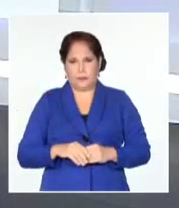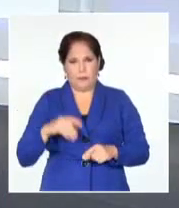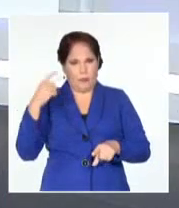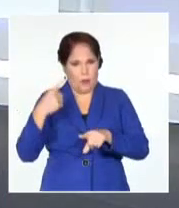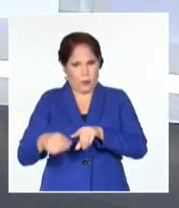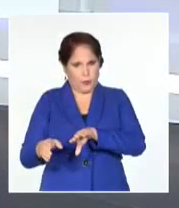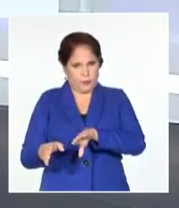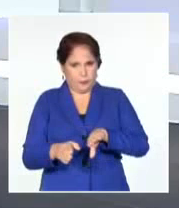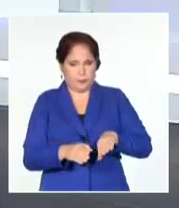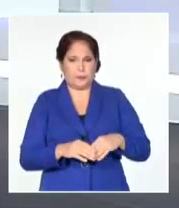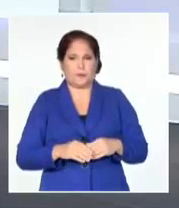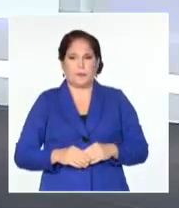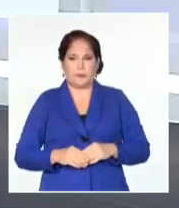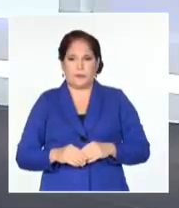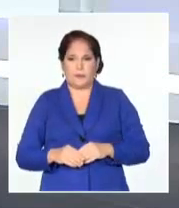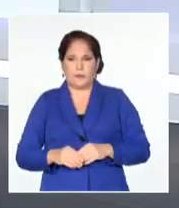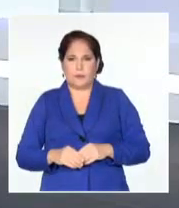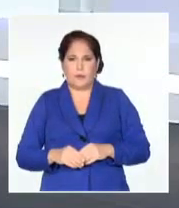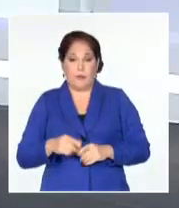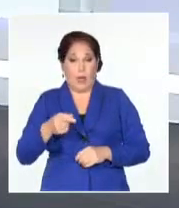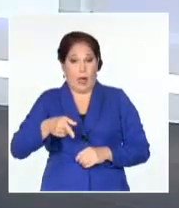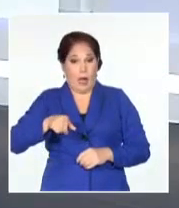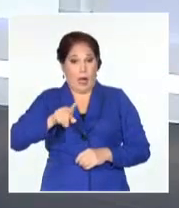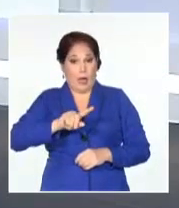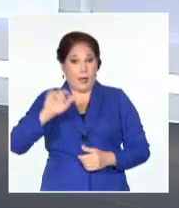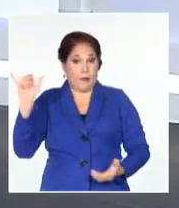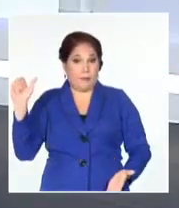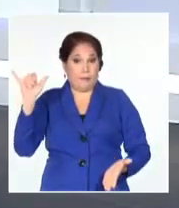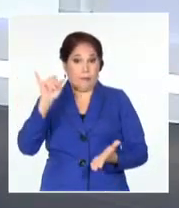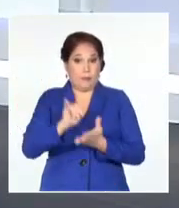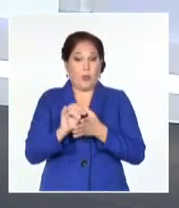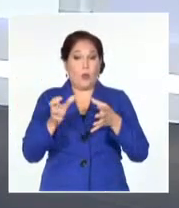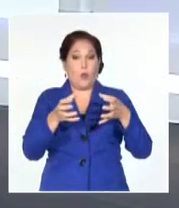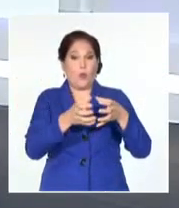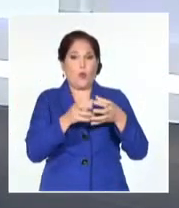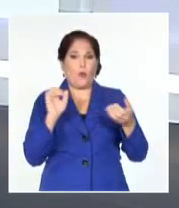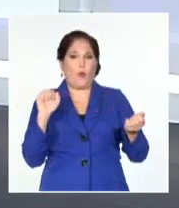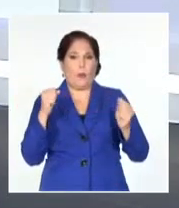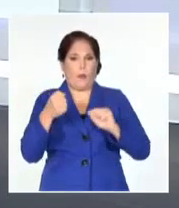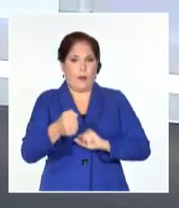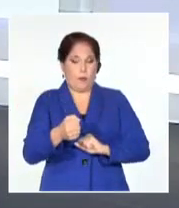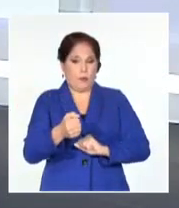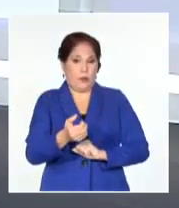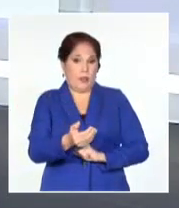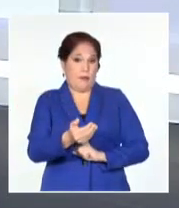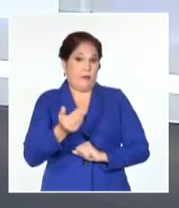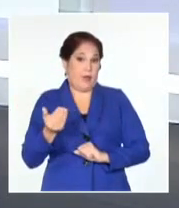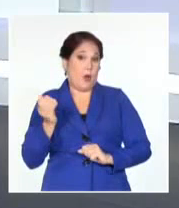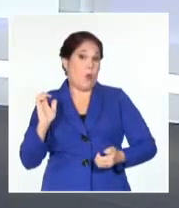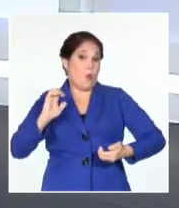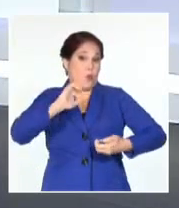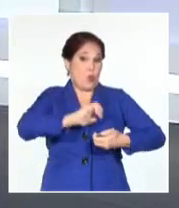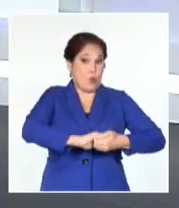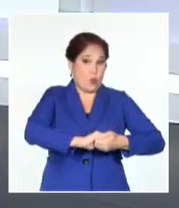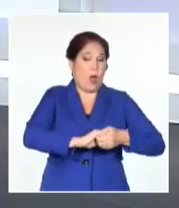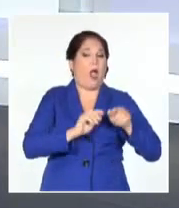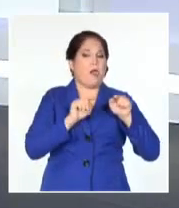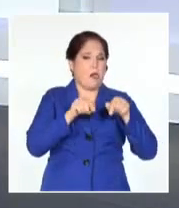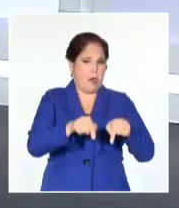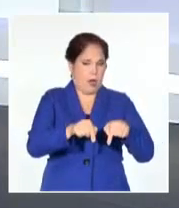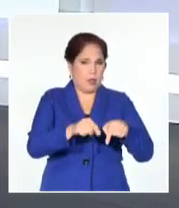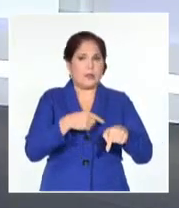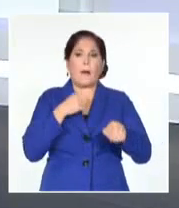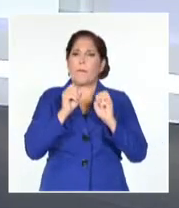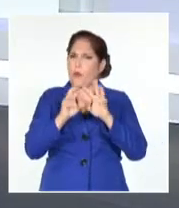Cambiando de tema, como ya conocemos, anoche regresó a la patria el equipo cubano de lucha procedente del Campeonato Mundial en Serbia. Ya hemos publicado